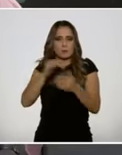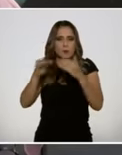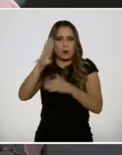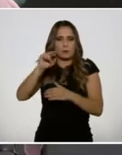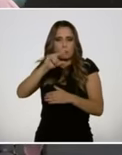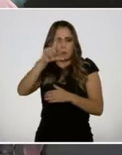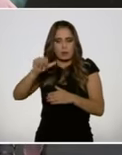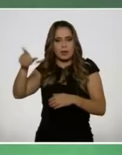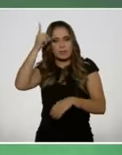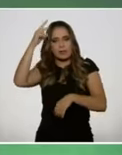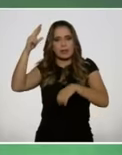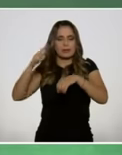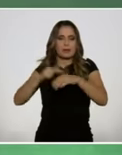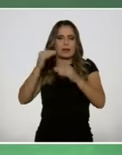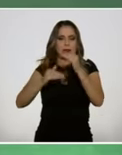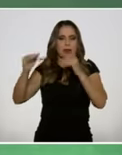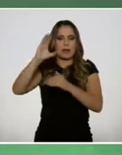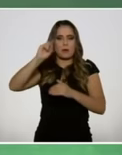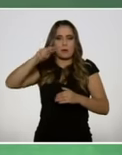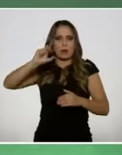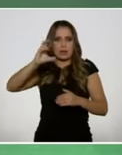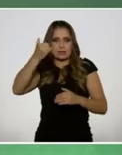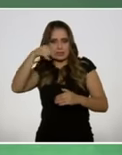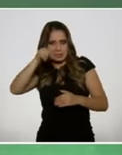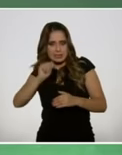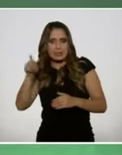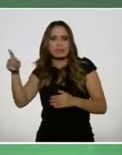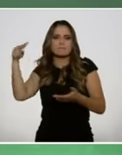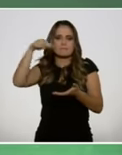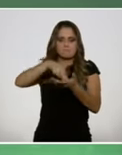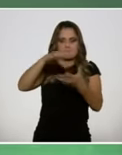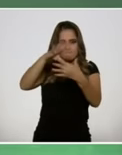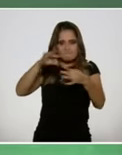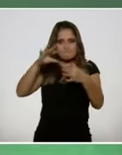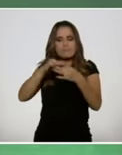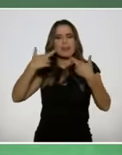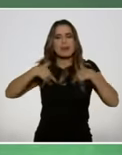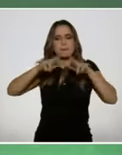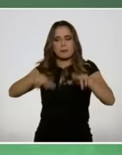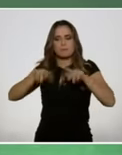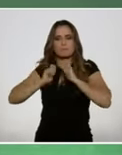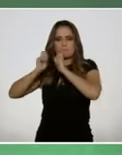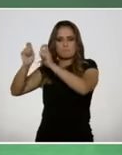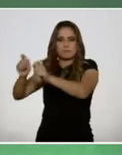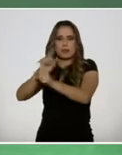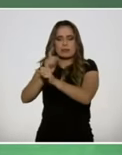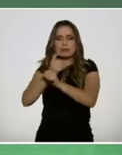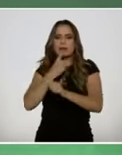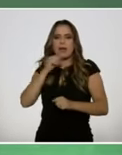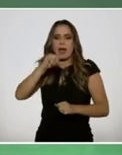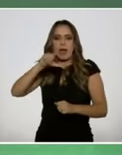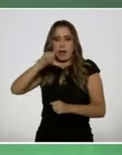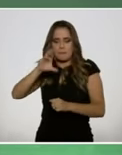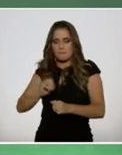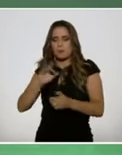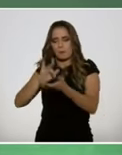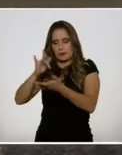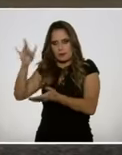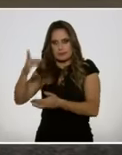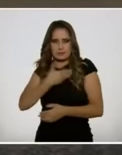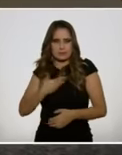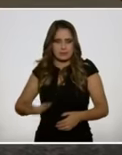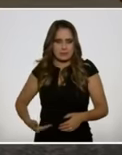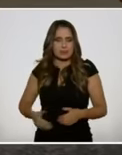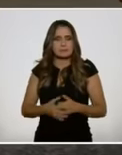Builla Roses, directora general de CONACYT, y que nos hizo favor también de venir en representación del licenciado Andrés Manuel López Obrador, presidente de la